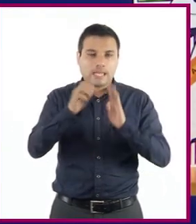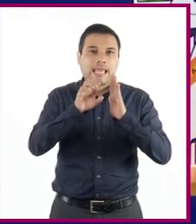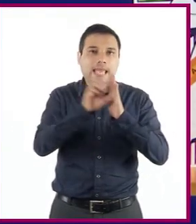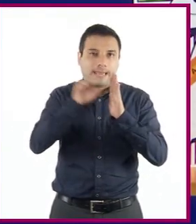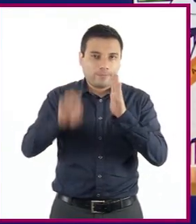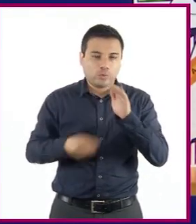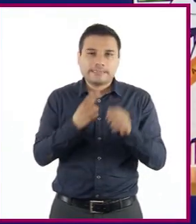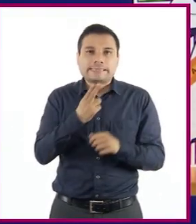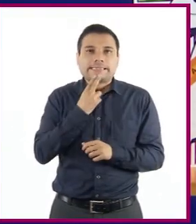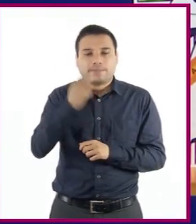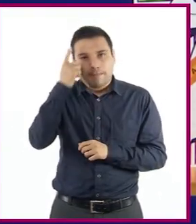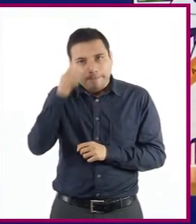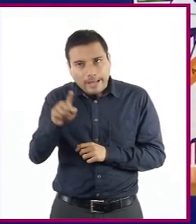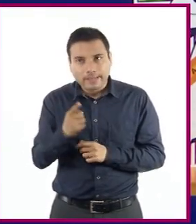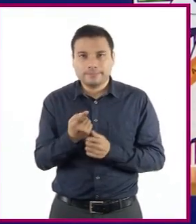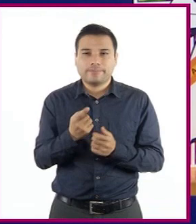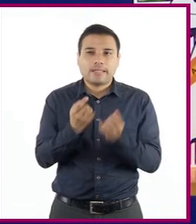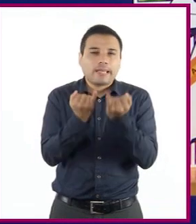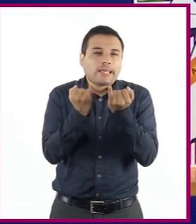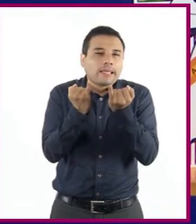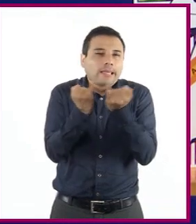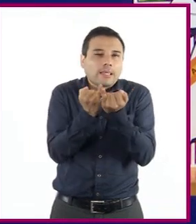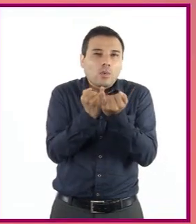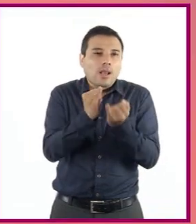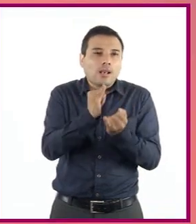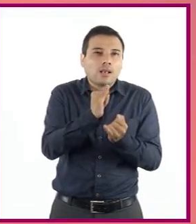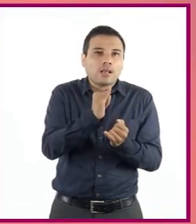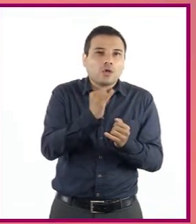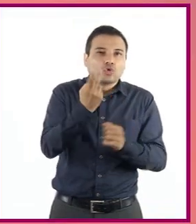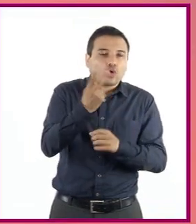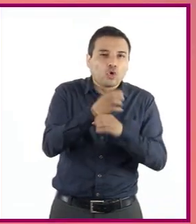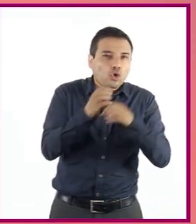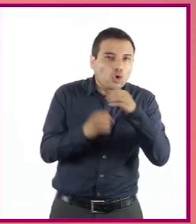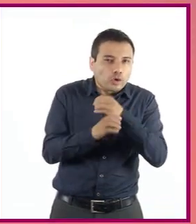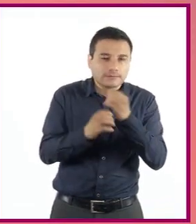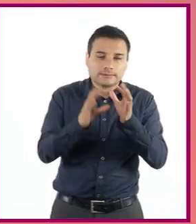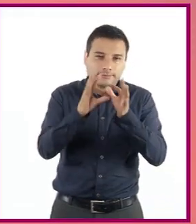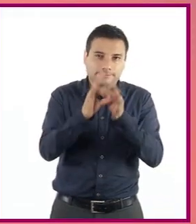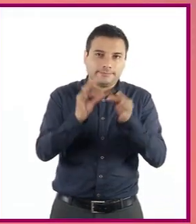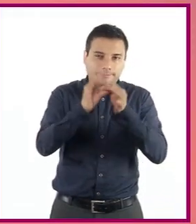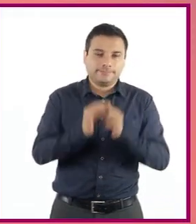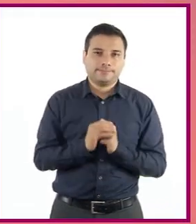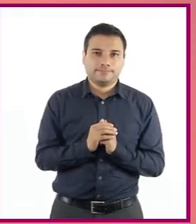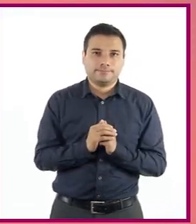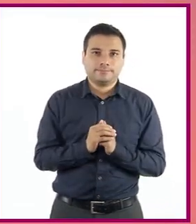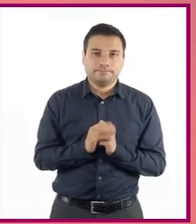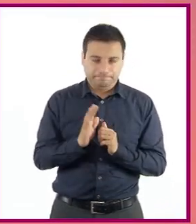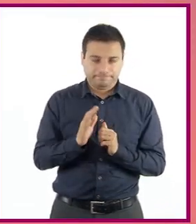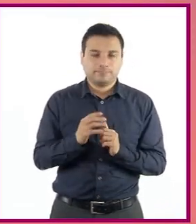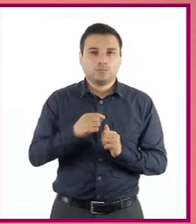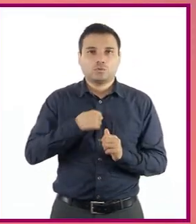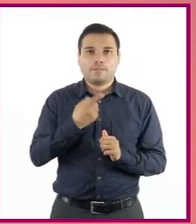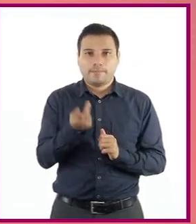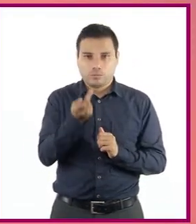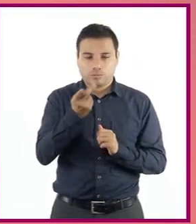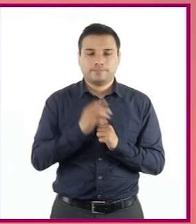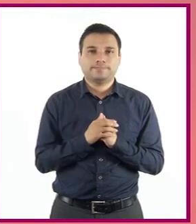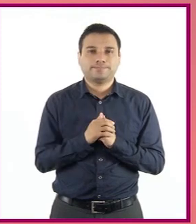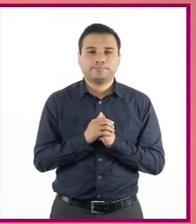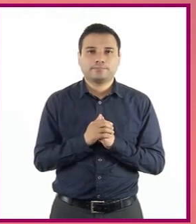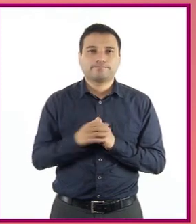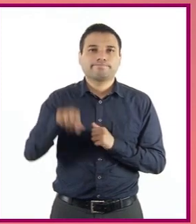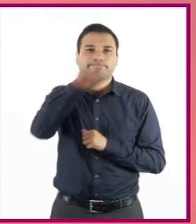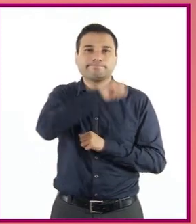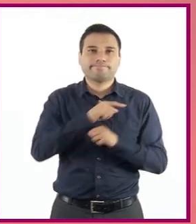indicar igualdad o semejanza de una cosa con otra referida previamente. Ahora les pregunto, ¿cómo